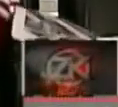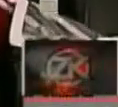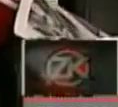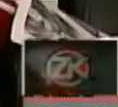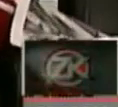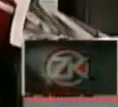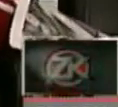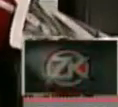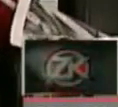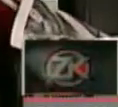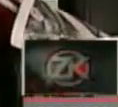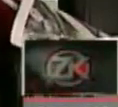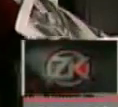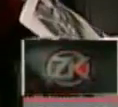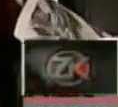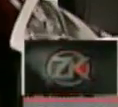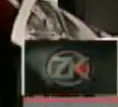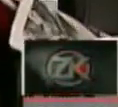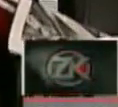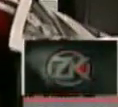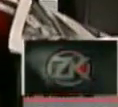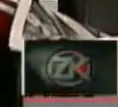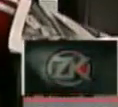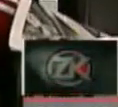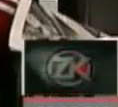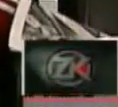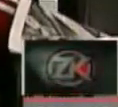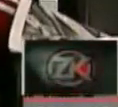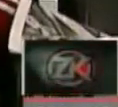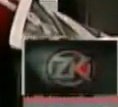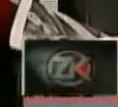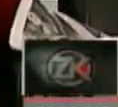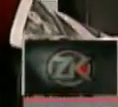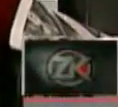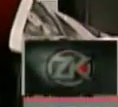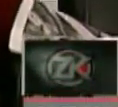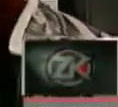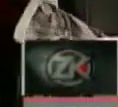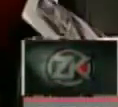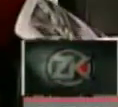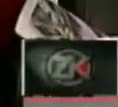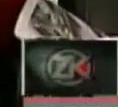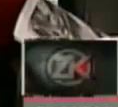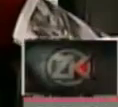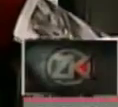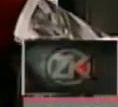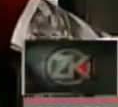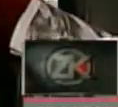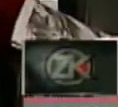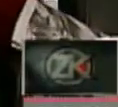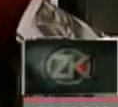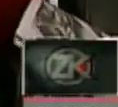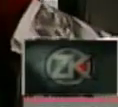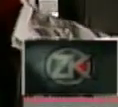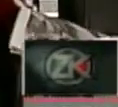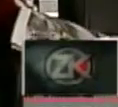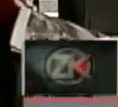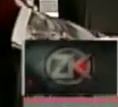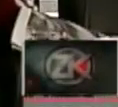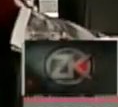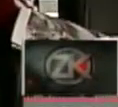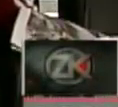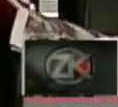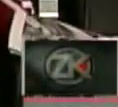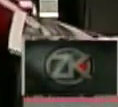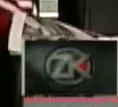cárcel ideológica. Había mucha gente que estaba pidiendo, por ejemplo, que viniera un empresario como Macri al poder en Argentina, y